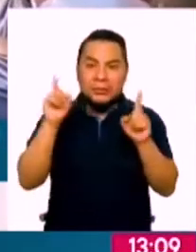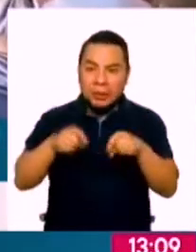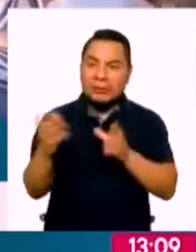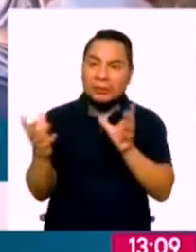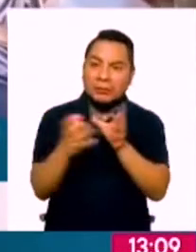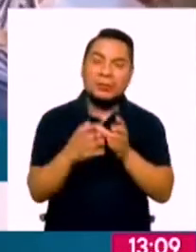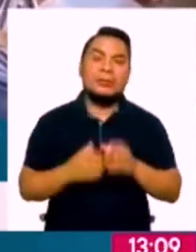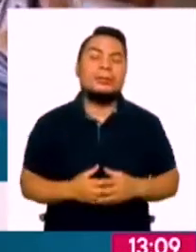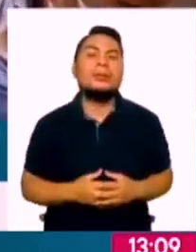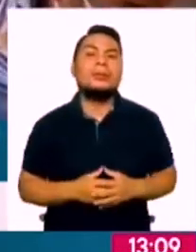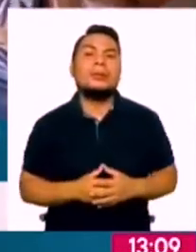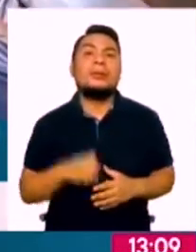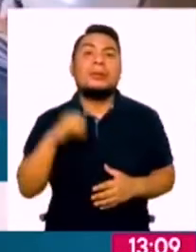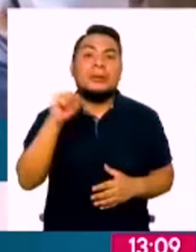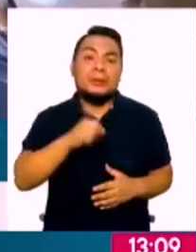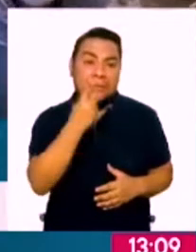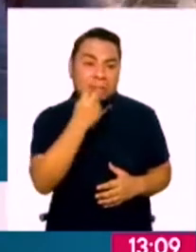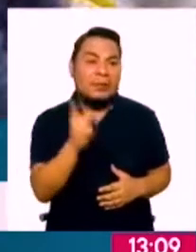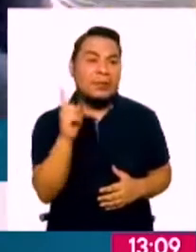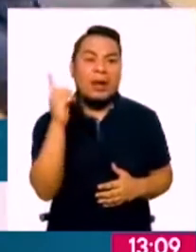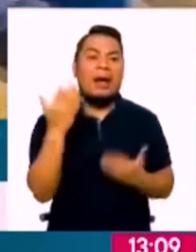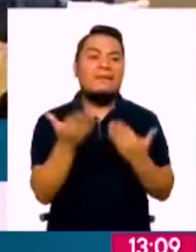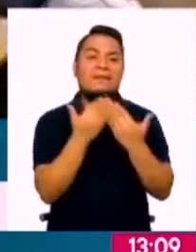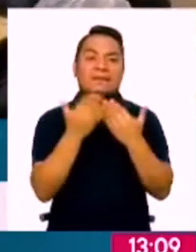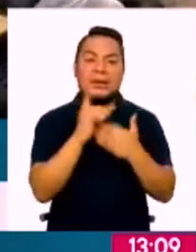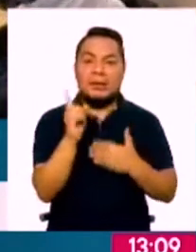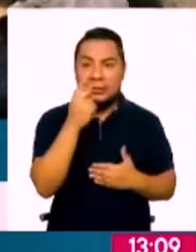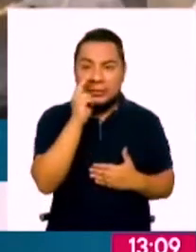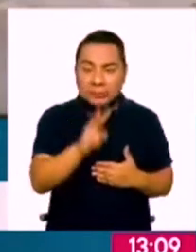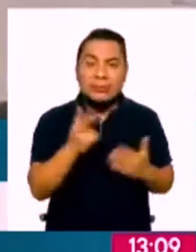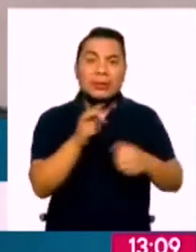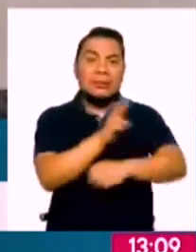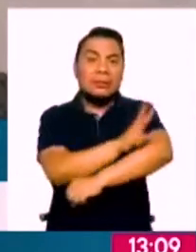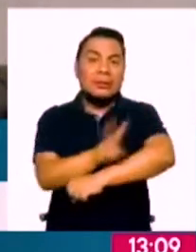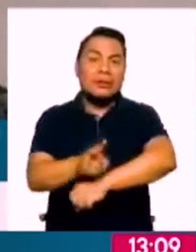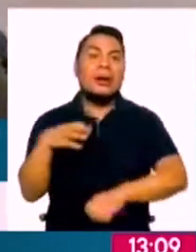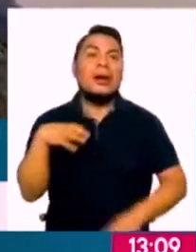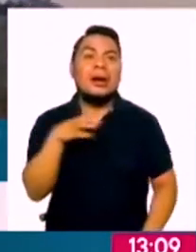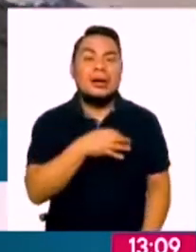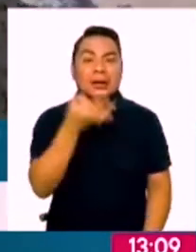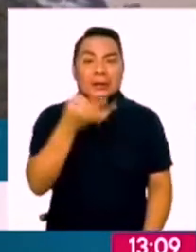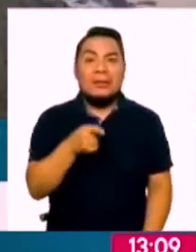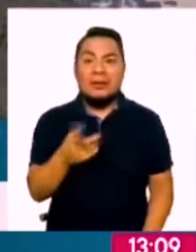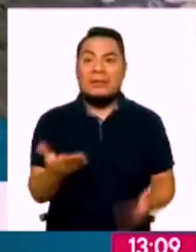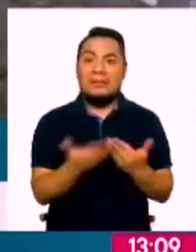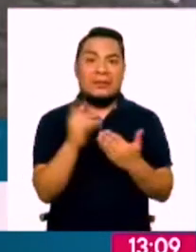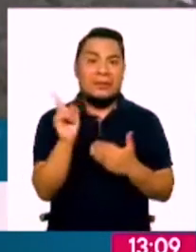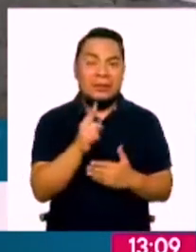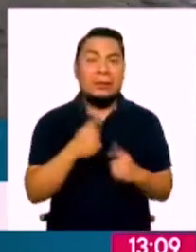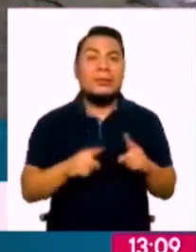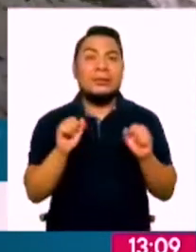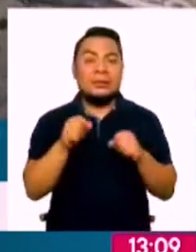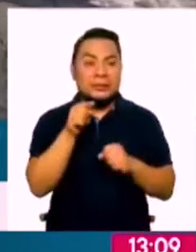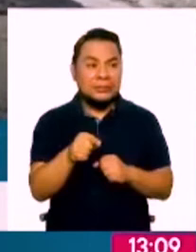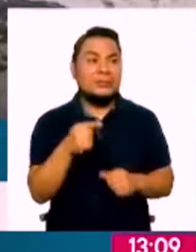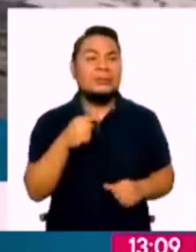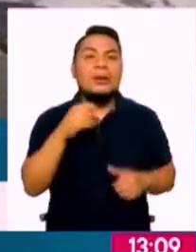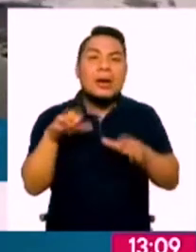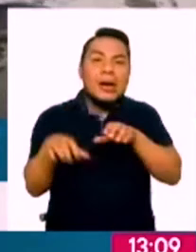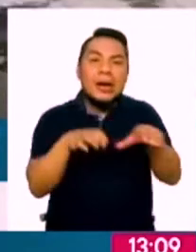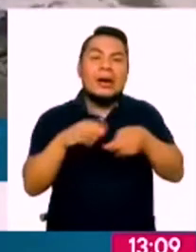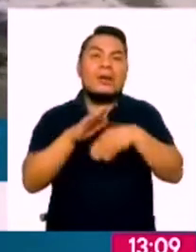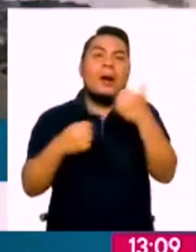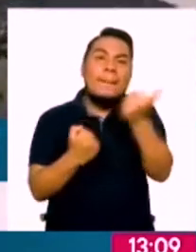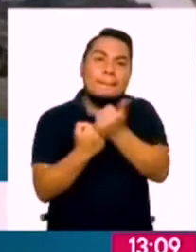visto que no es fácil. Estamos viendo en Ventanilla, en el Callao, realmente no es tan fácil, pero sin embargo creo que con la acción y con